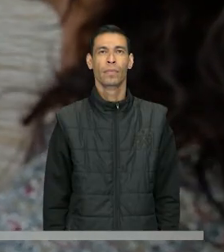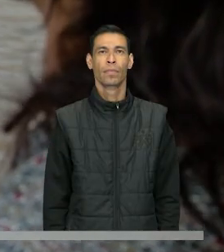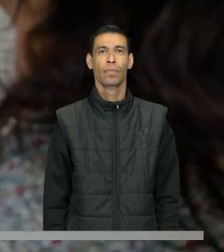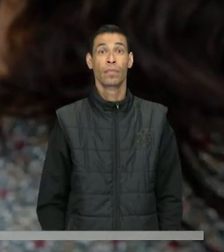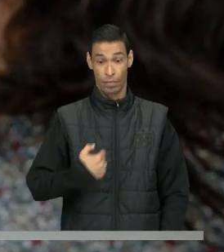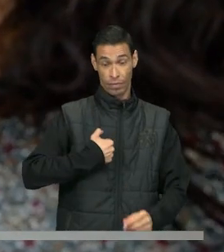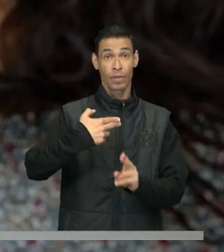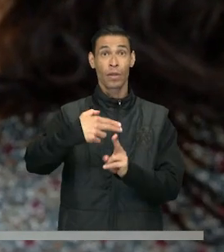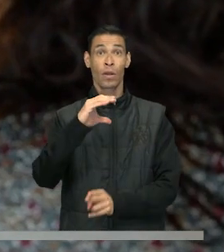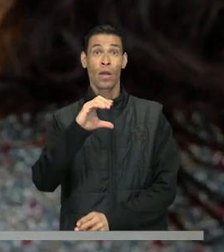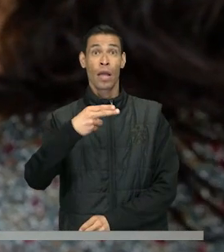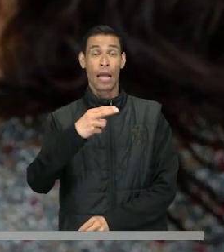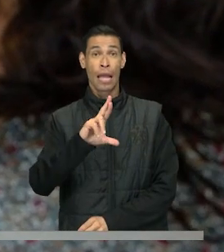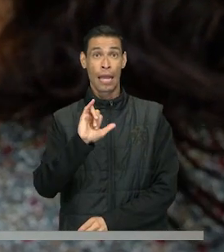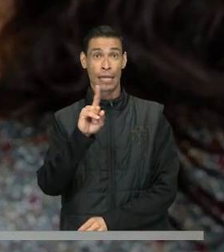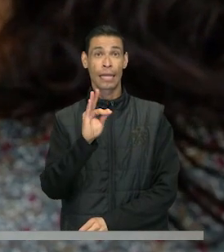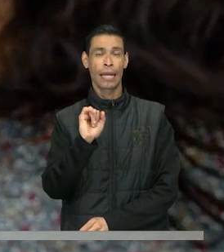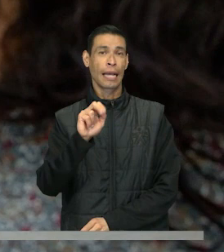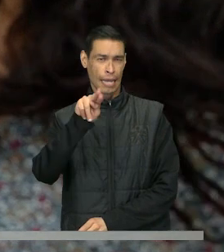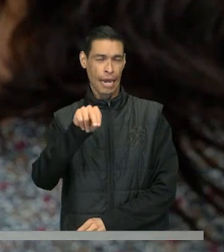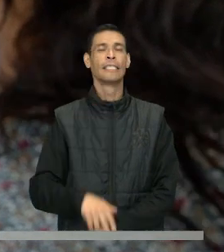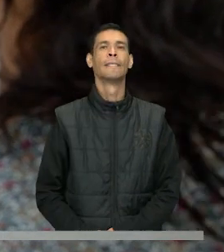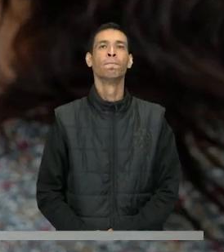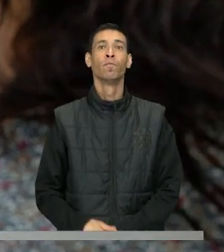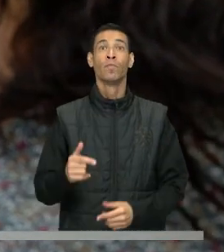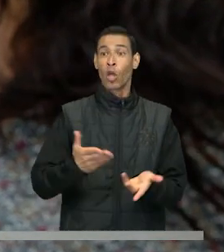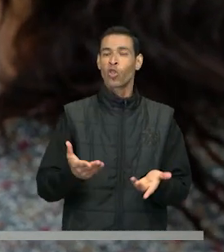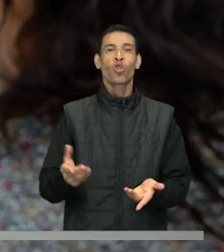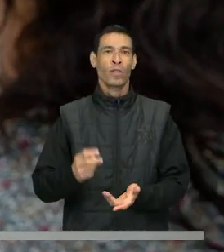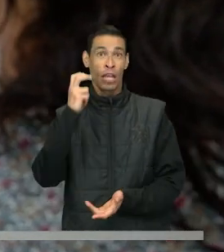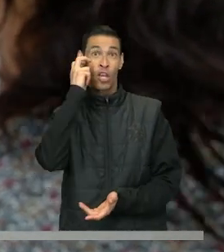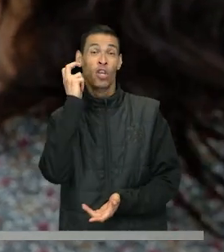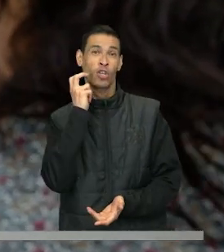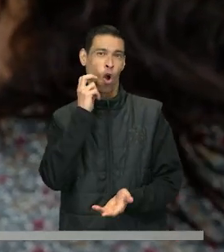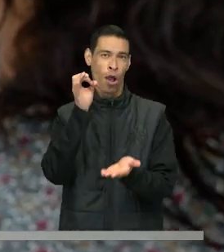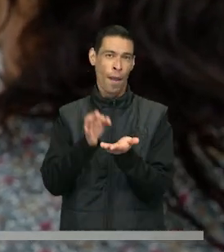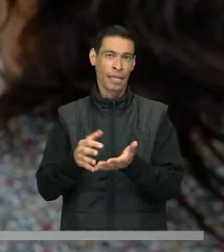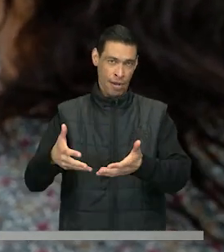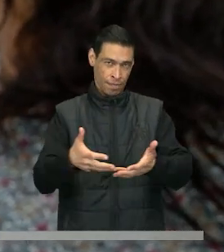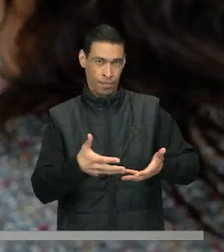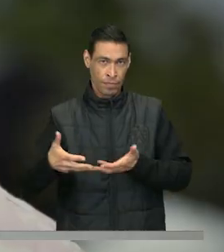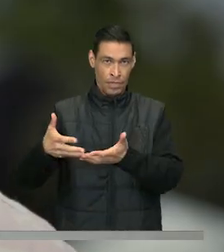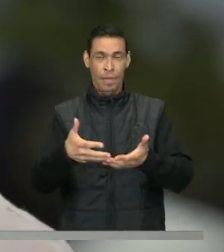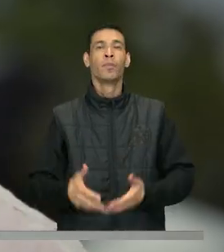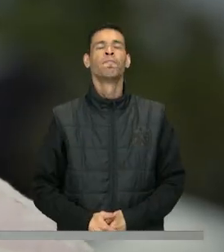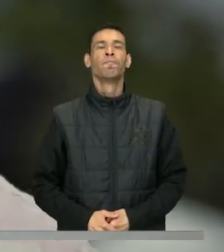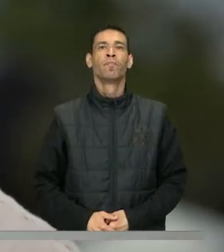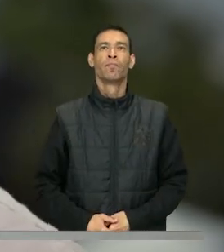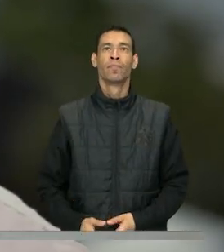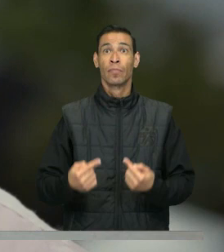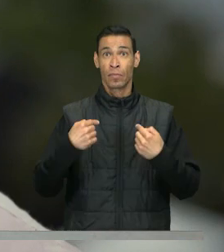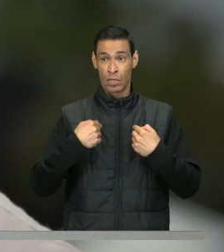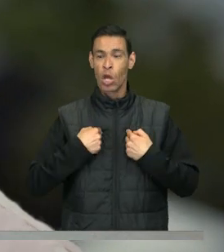Bueno, mi nombre es Cristian Alberto Ríos Blandón, y nos encontramos en la capital del departamento del Chocó, Quibdó. Yo soy